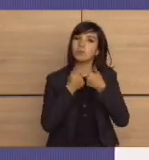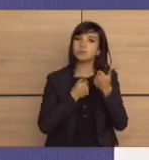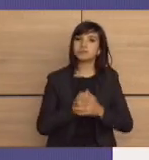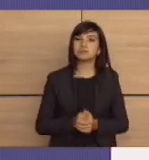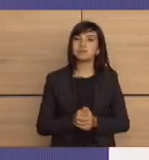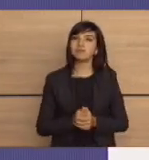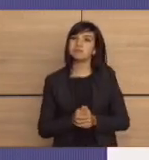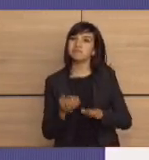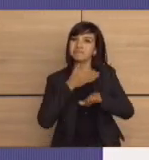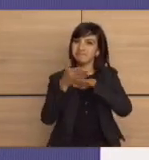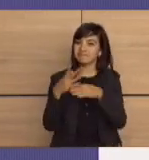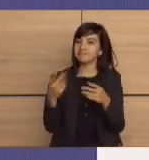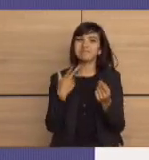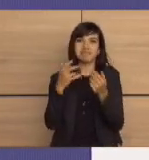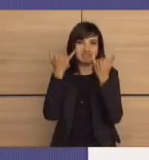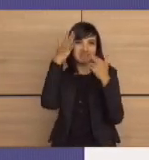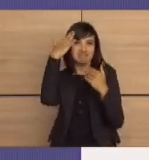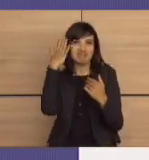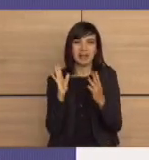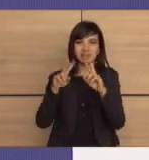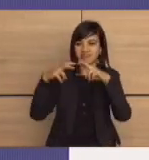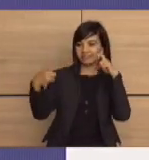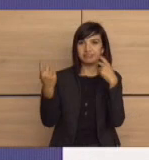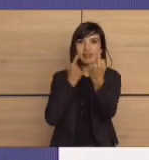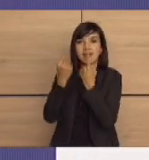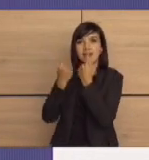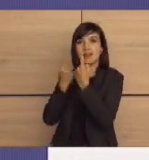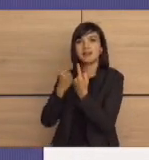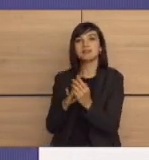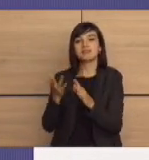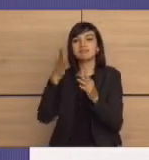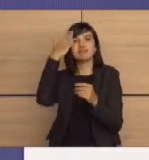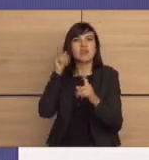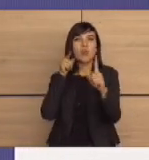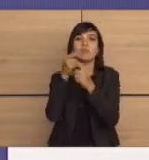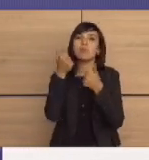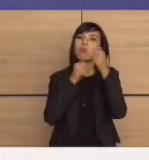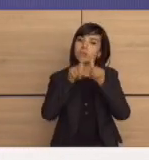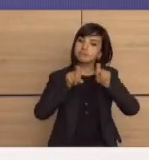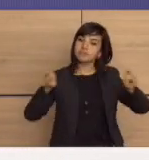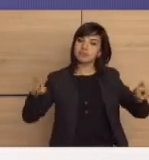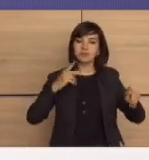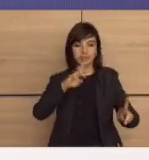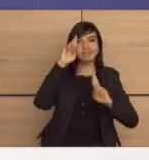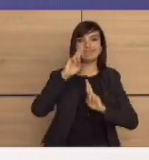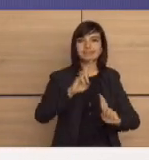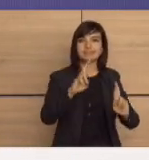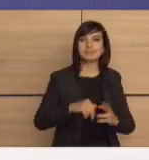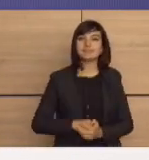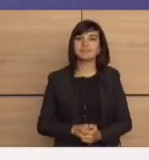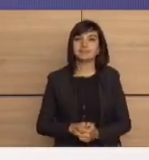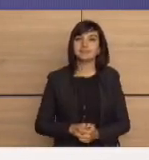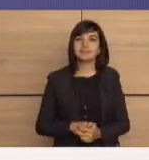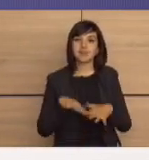como lo dice el principio de este espacio, en torno a reconocimiento de la diversidad y en medio de esta diferencia y esta visión